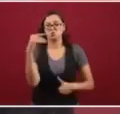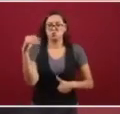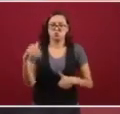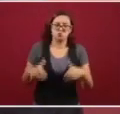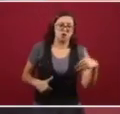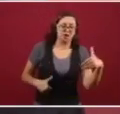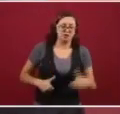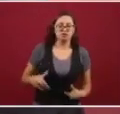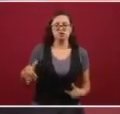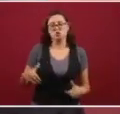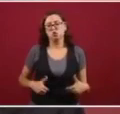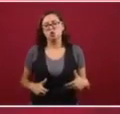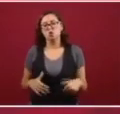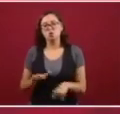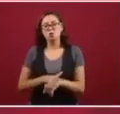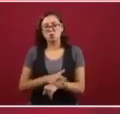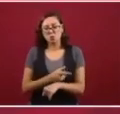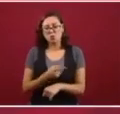porque